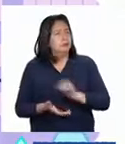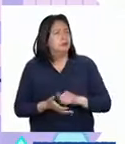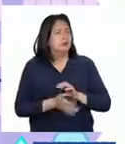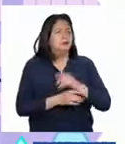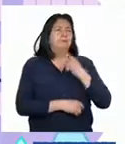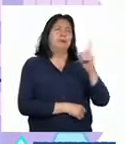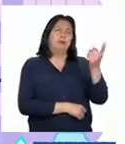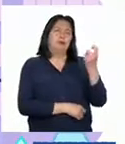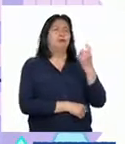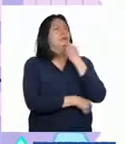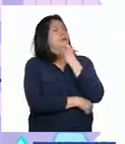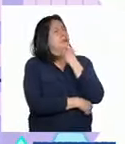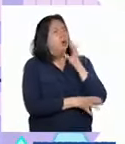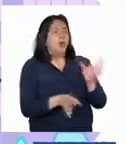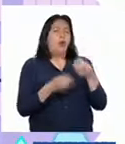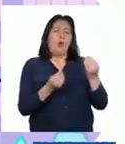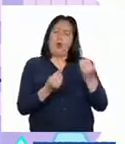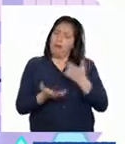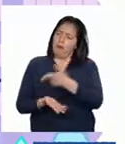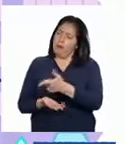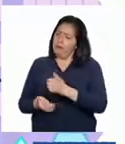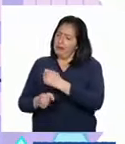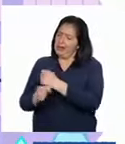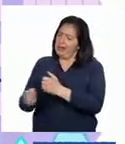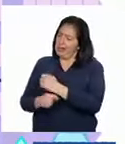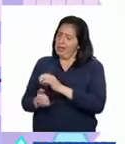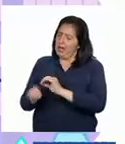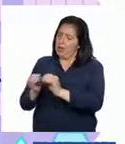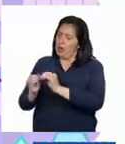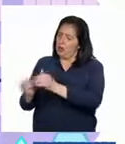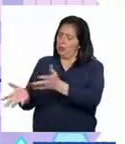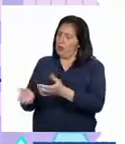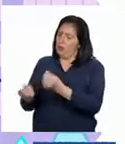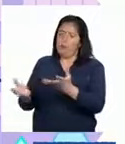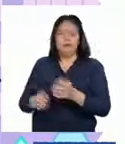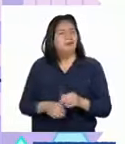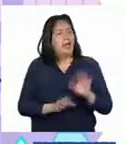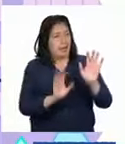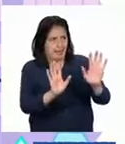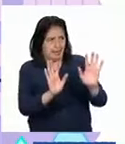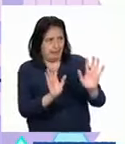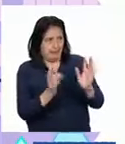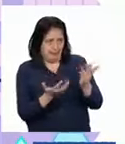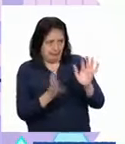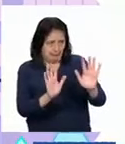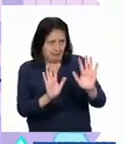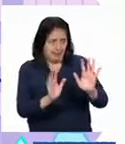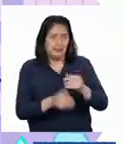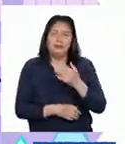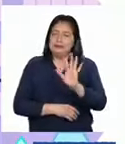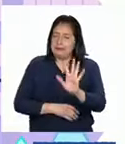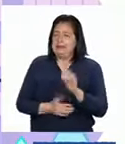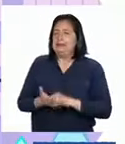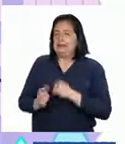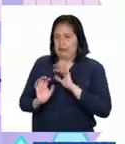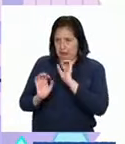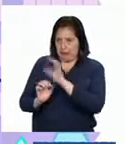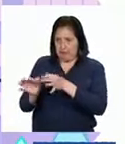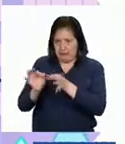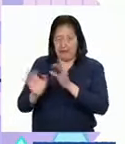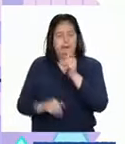él se preguntó: ¿cómo puedo hacer para salvar el humedal? ¿Cómo lo hizo? Espera. Ahora llego a